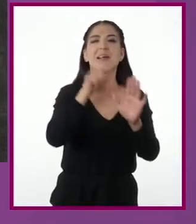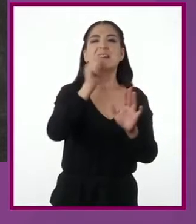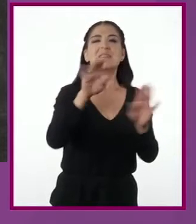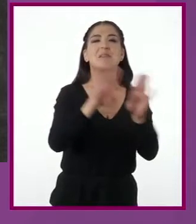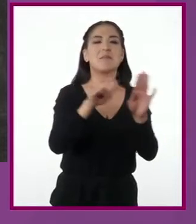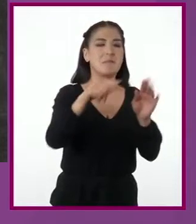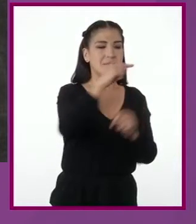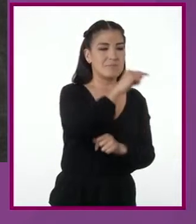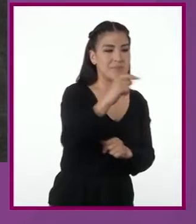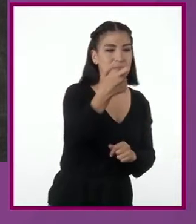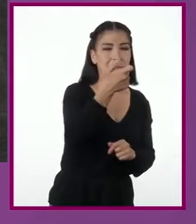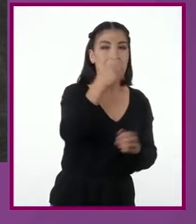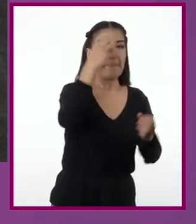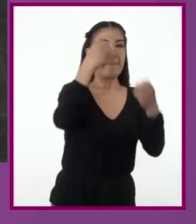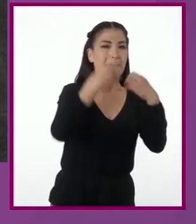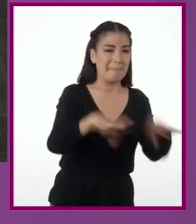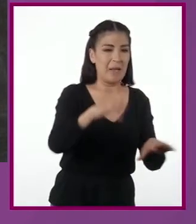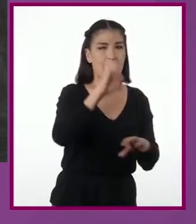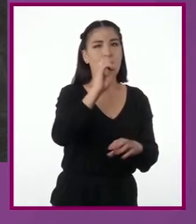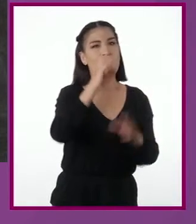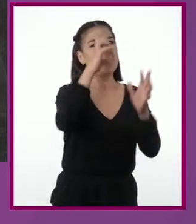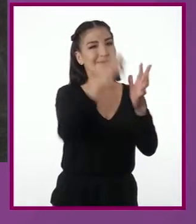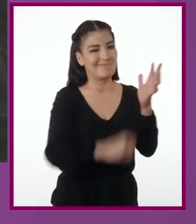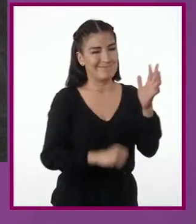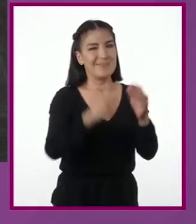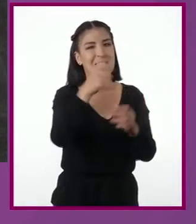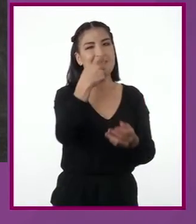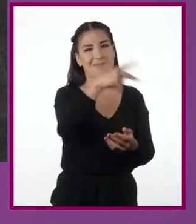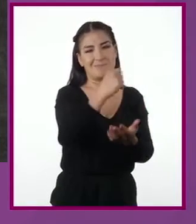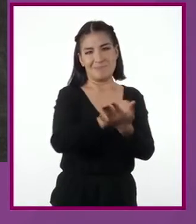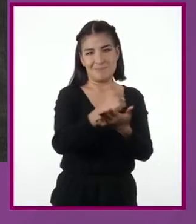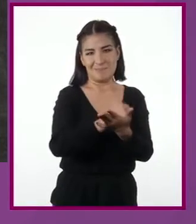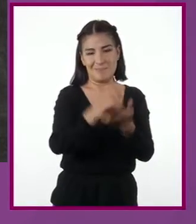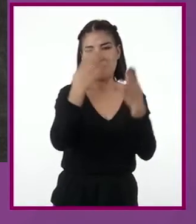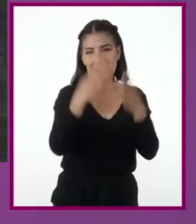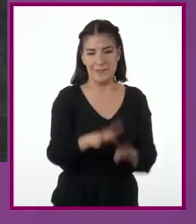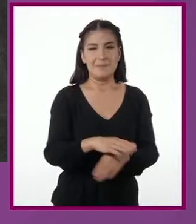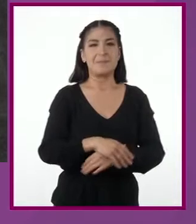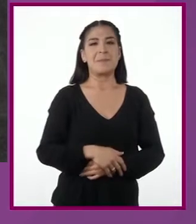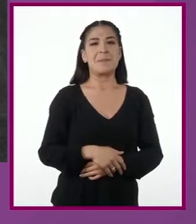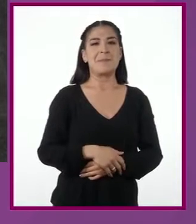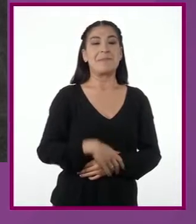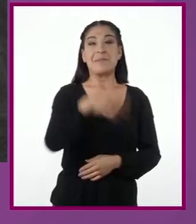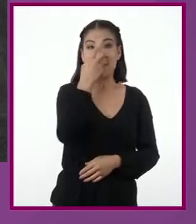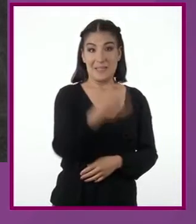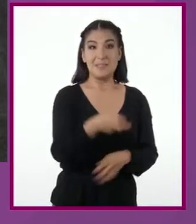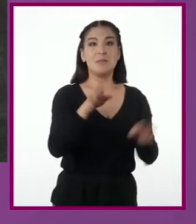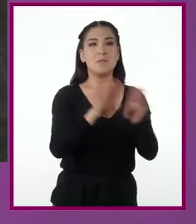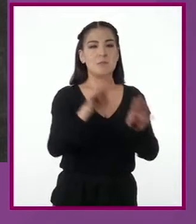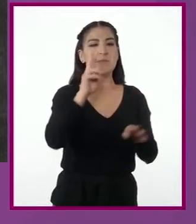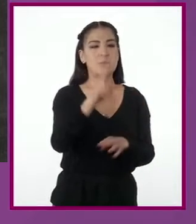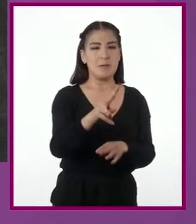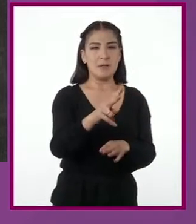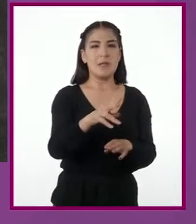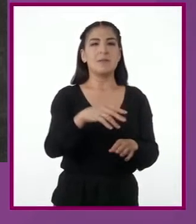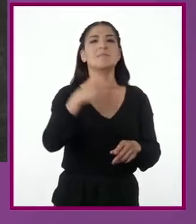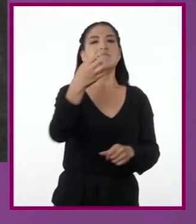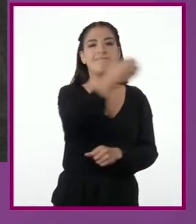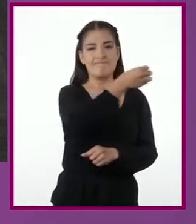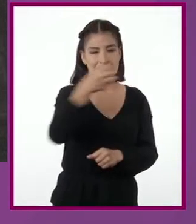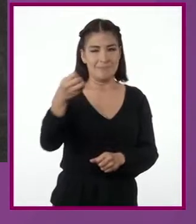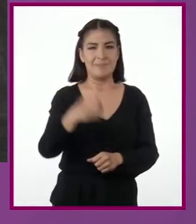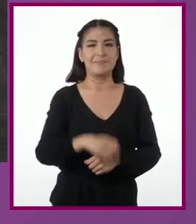una deducción o pérdida de dinero de la cuenta bancaria de Juan. Así que, en este caso, se hace la siguiente